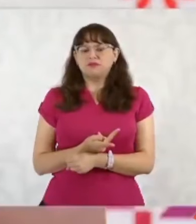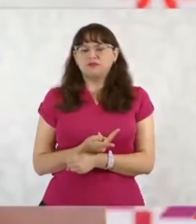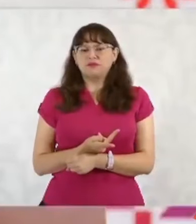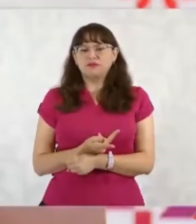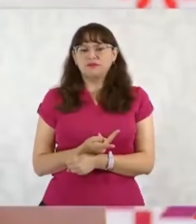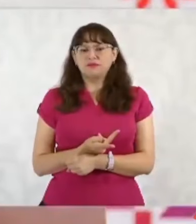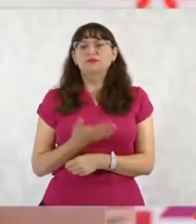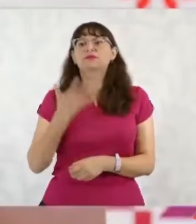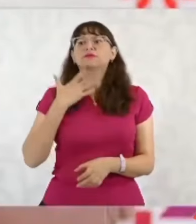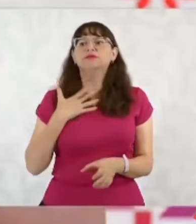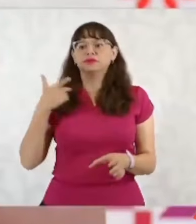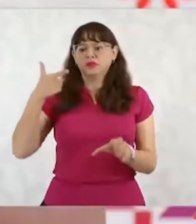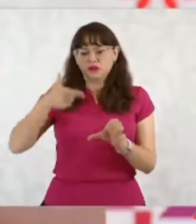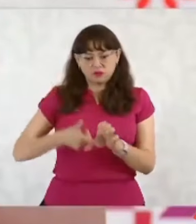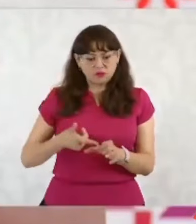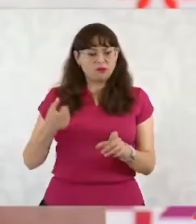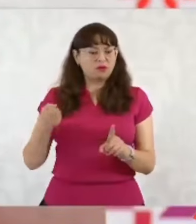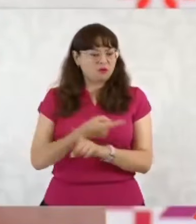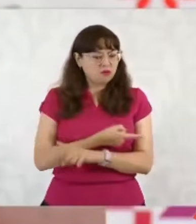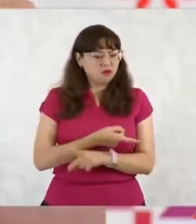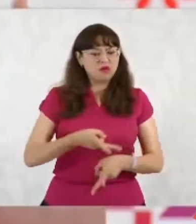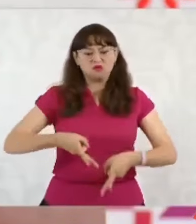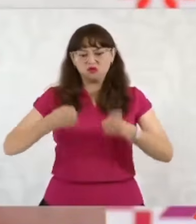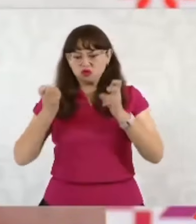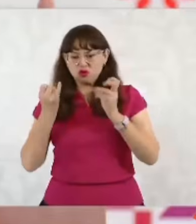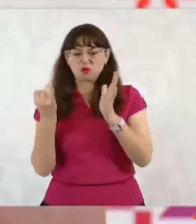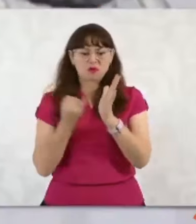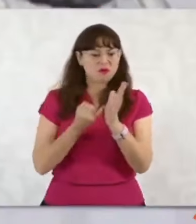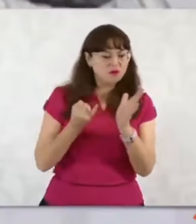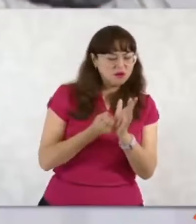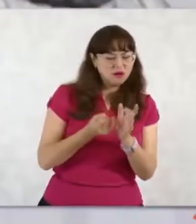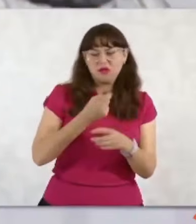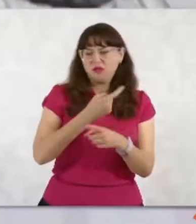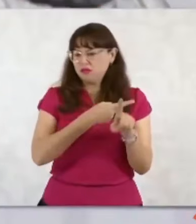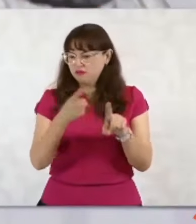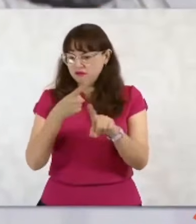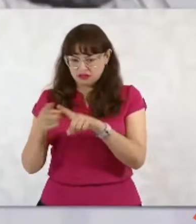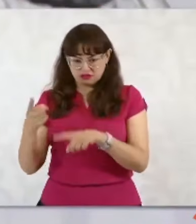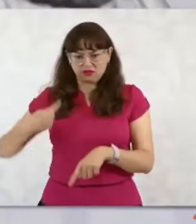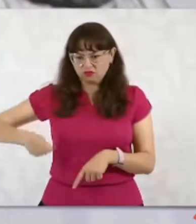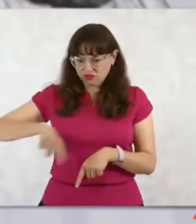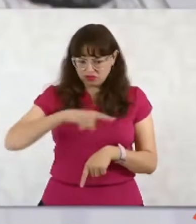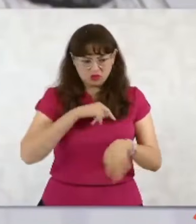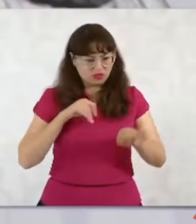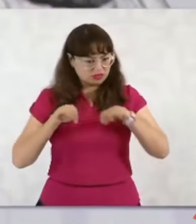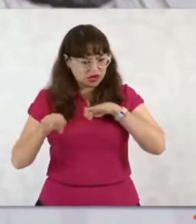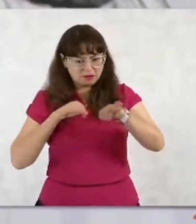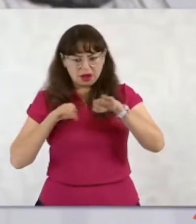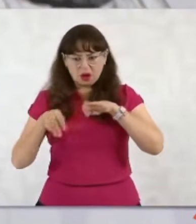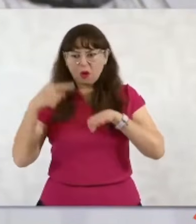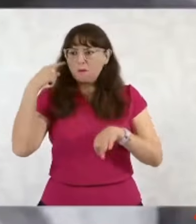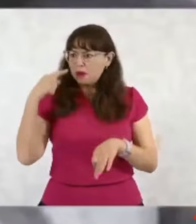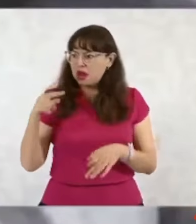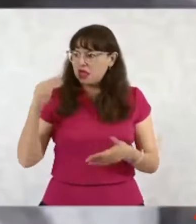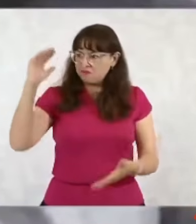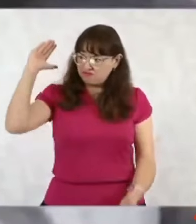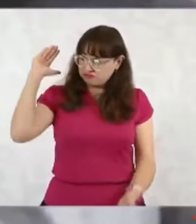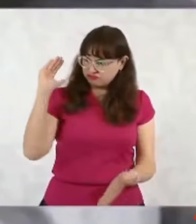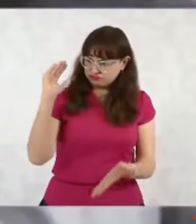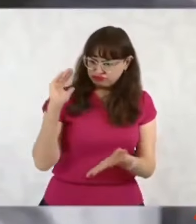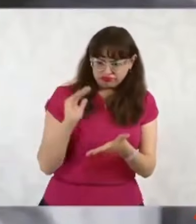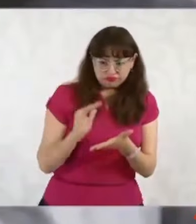llamamos el huachicol fiscal o el contrabando de combustible? Prácticamente se terminó,